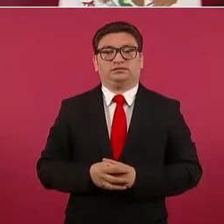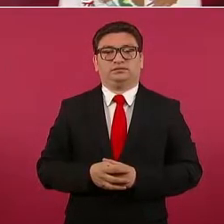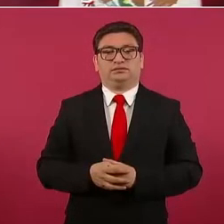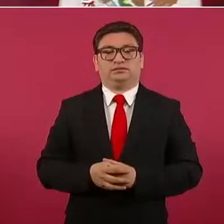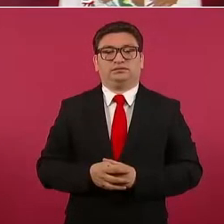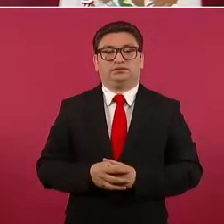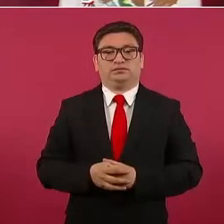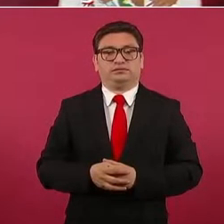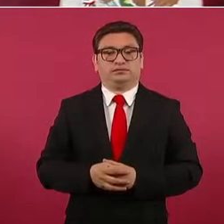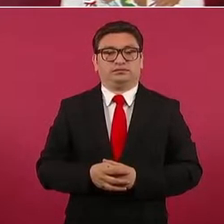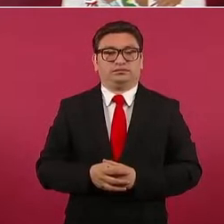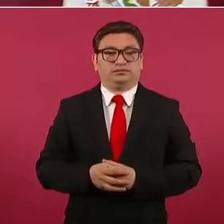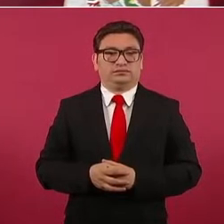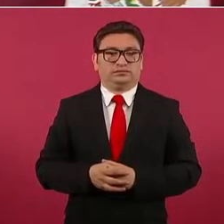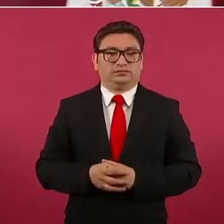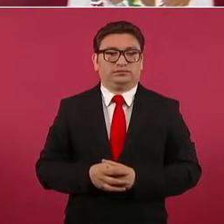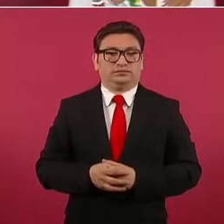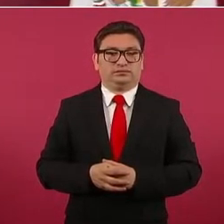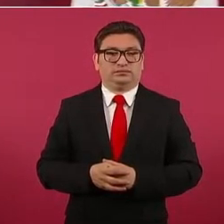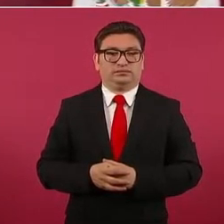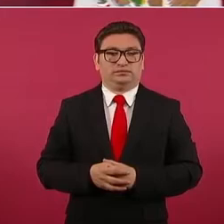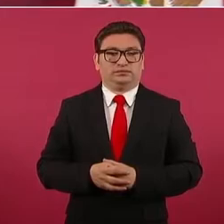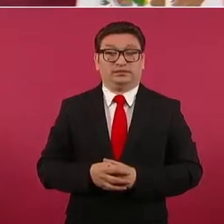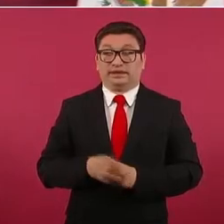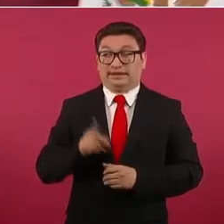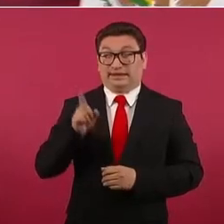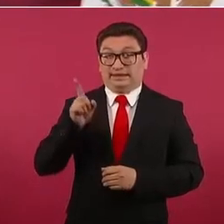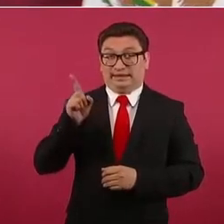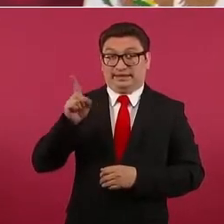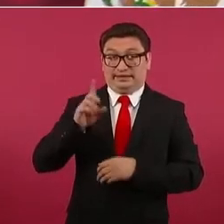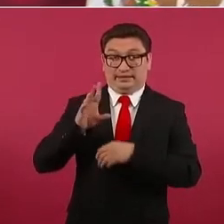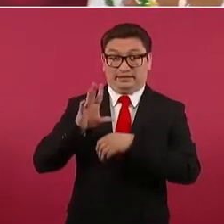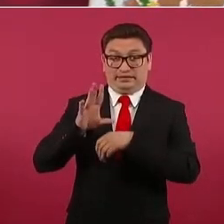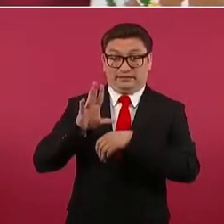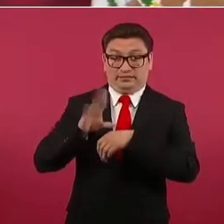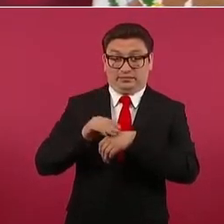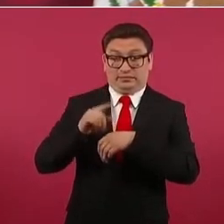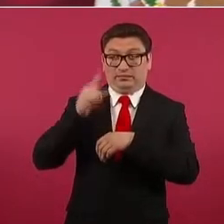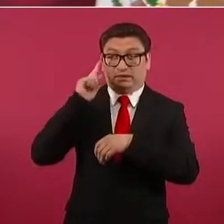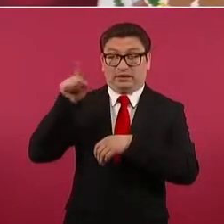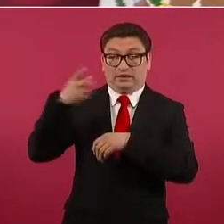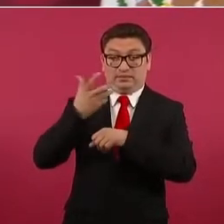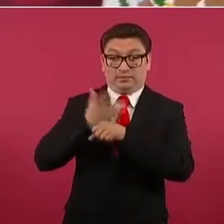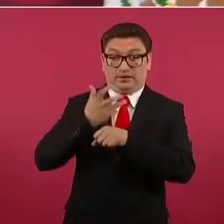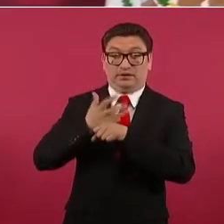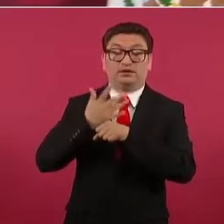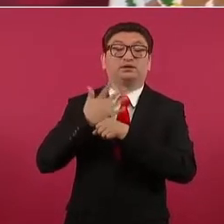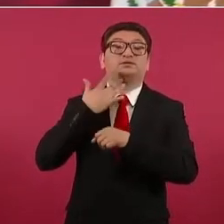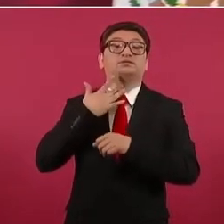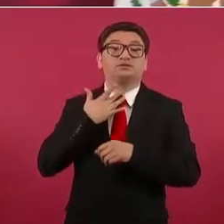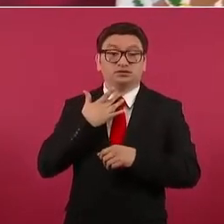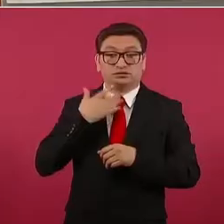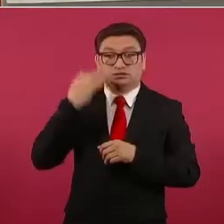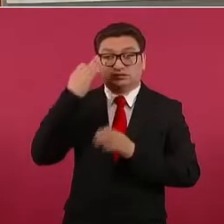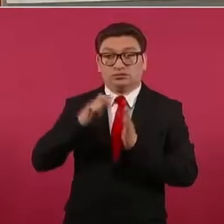va a otorgar un subsidio a las gasolinas en Estados Unidos. 3 meses.